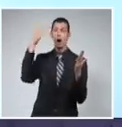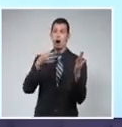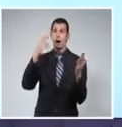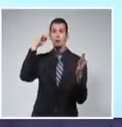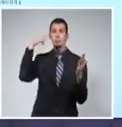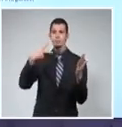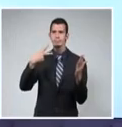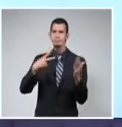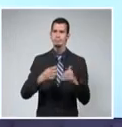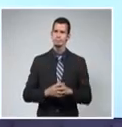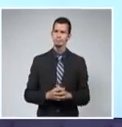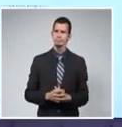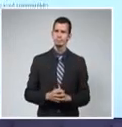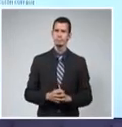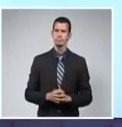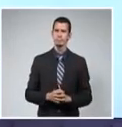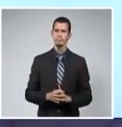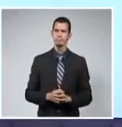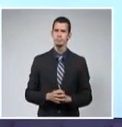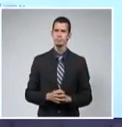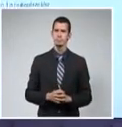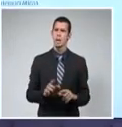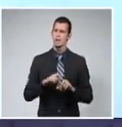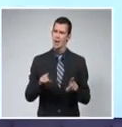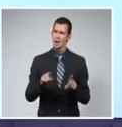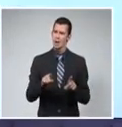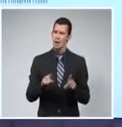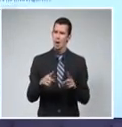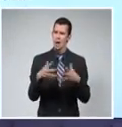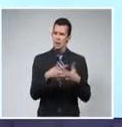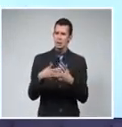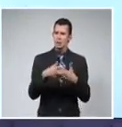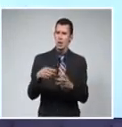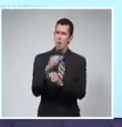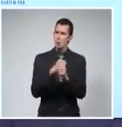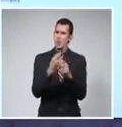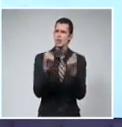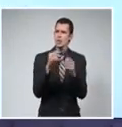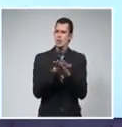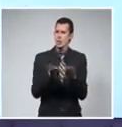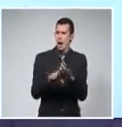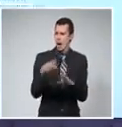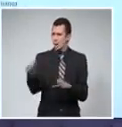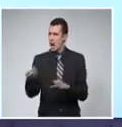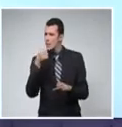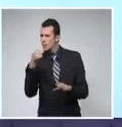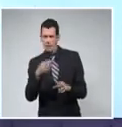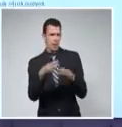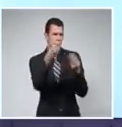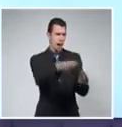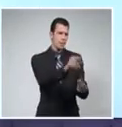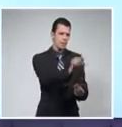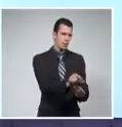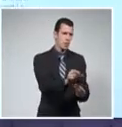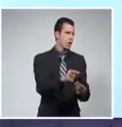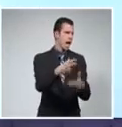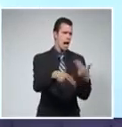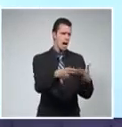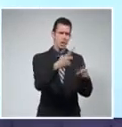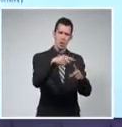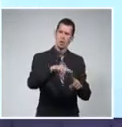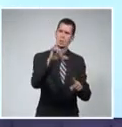a fomentar pugnas entre las formas de gestión no estatal y las autoridades. Dinero para contaminar los